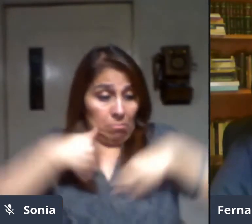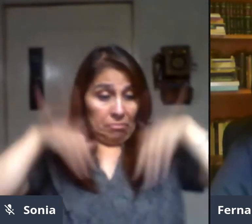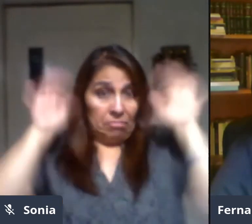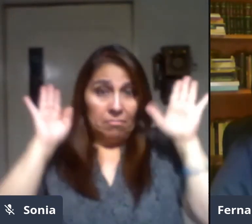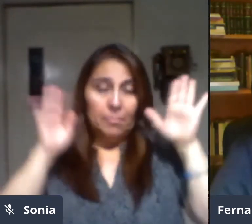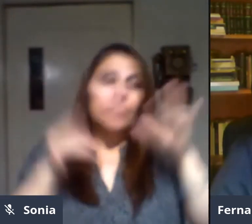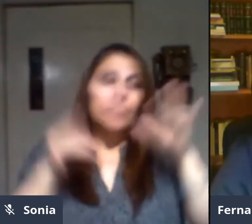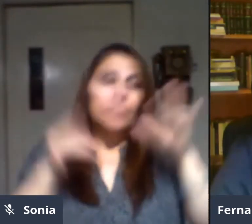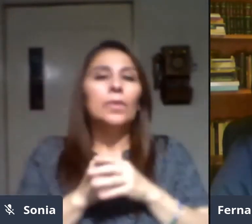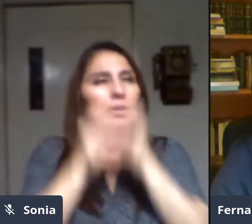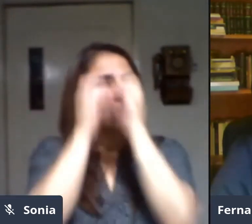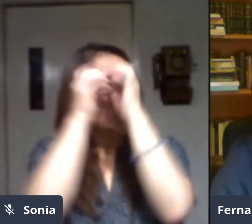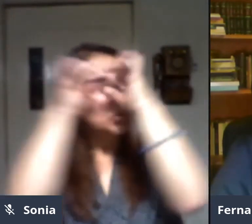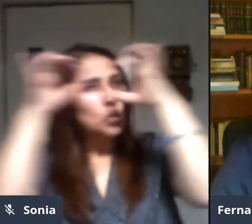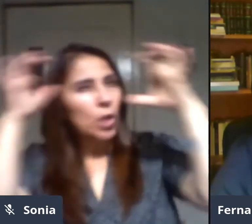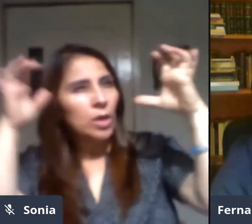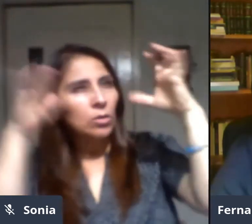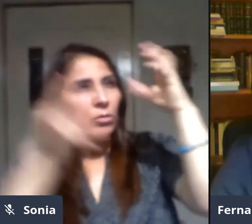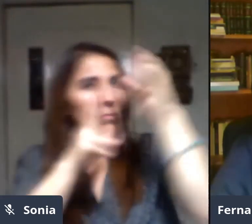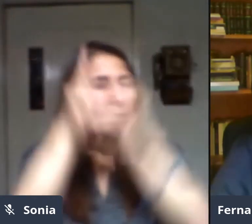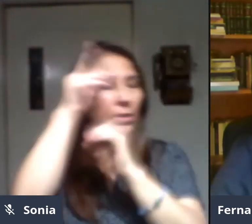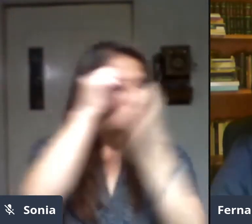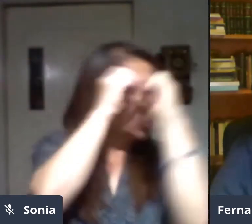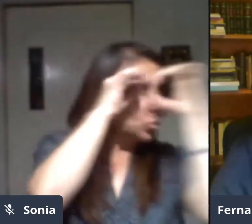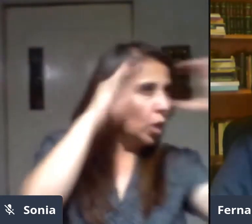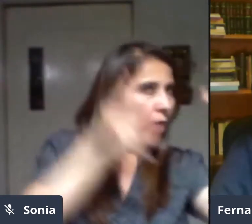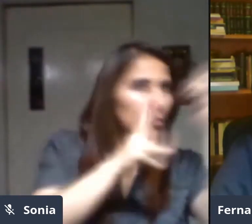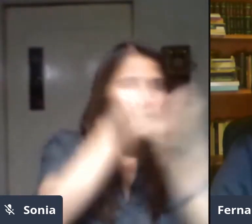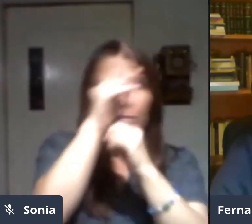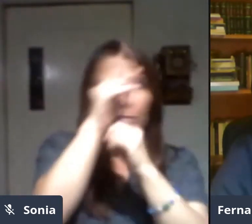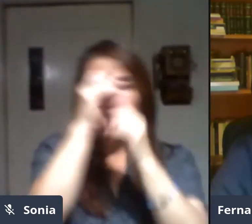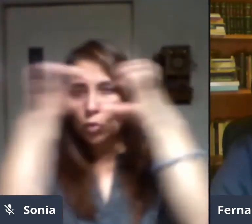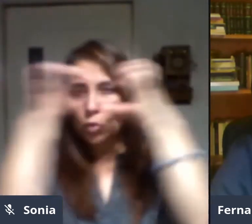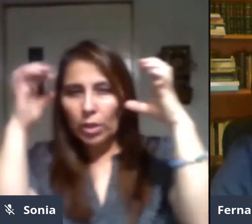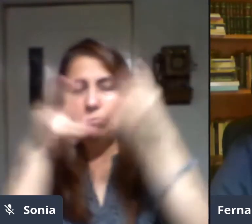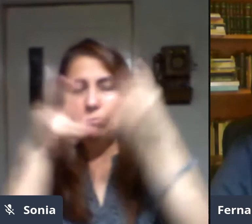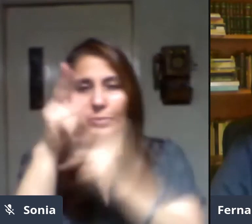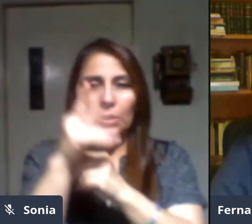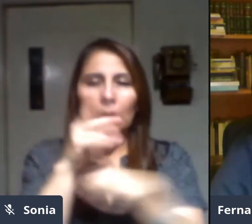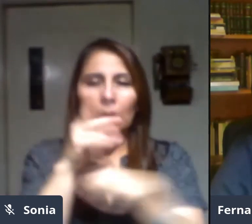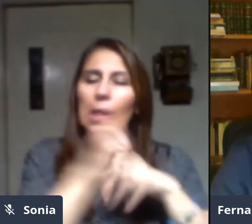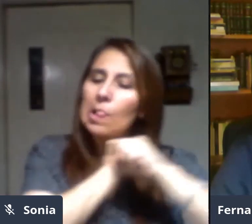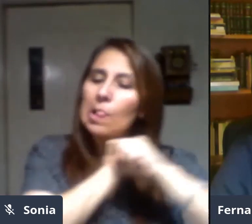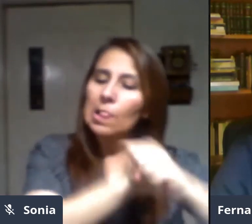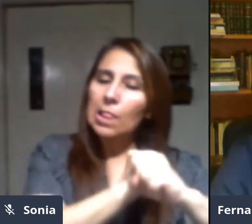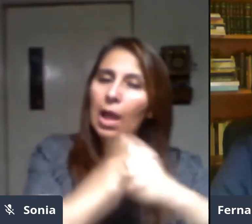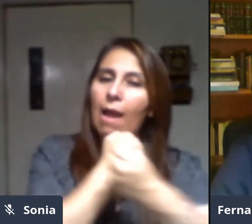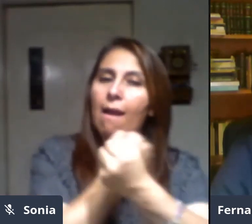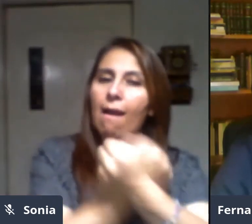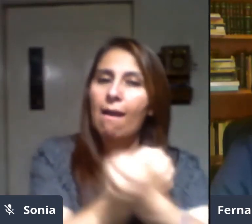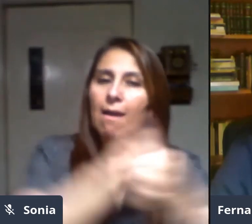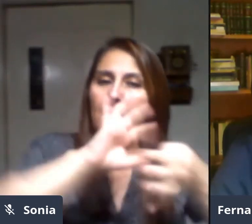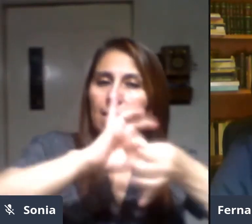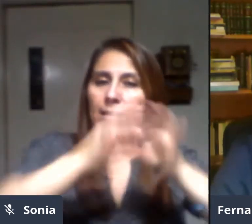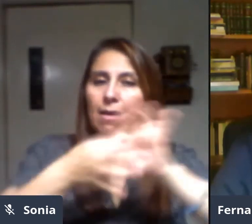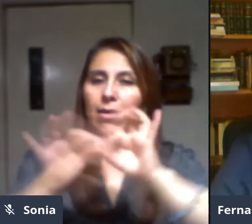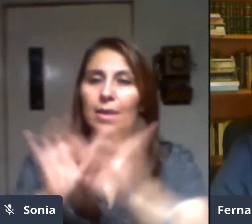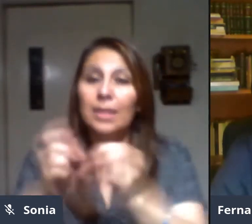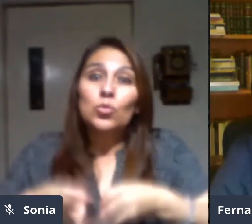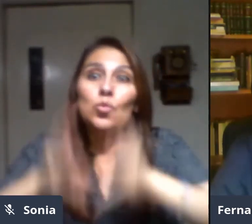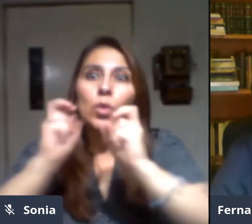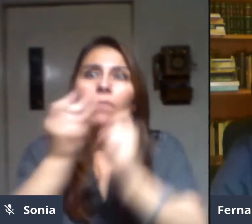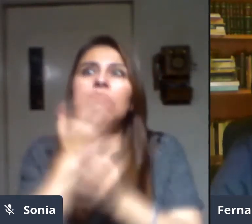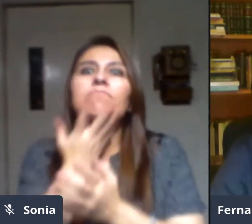entrecortado atrás atados a viejas cadenas y a nuevas pasiones bajo